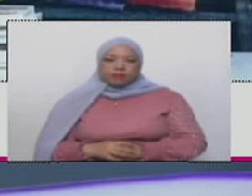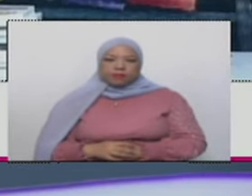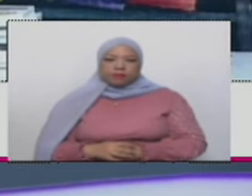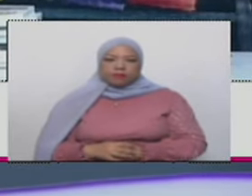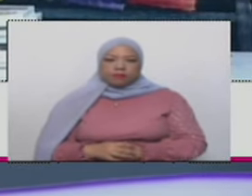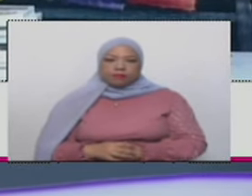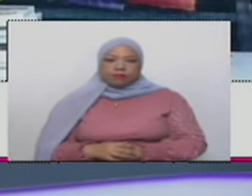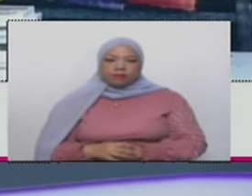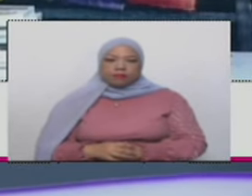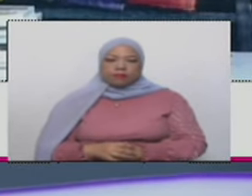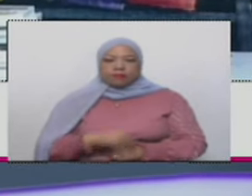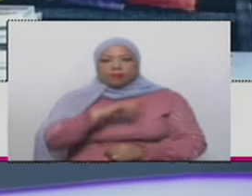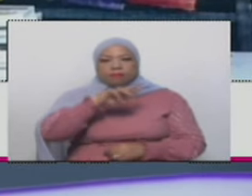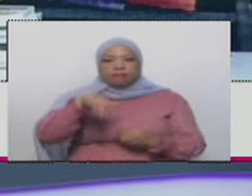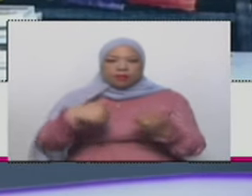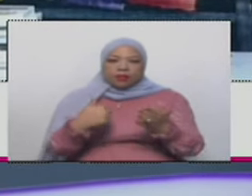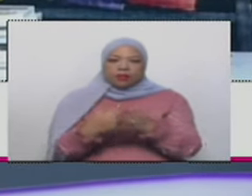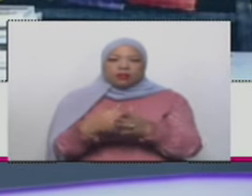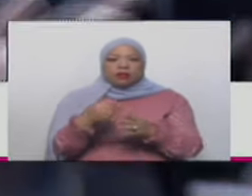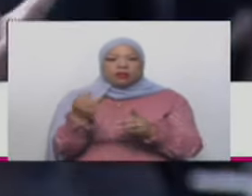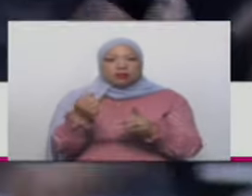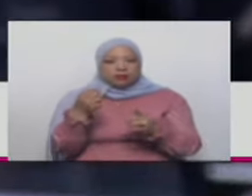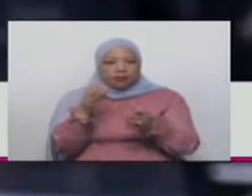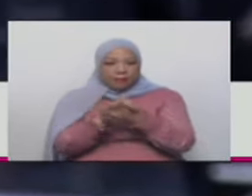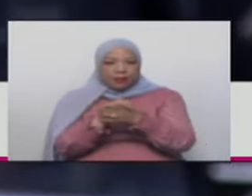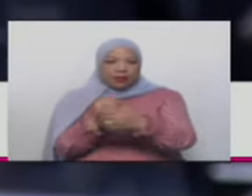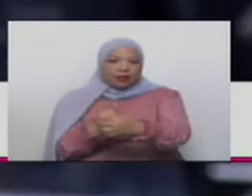Valentina Badel, de Badel Hermanos. Valentina.